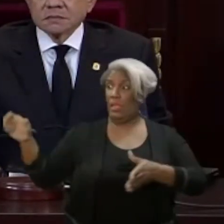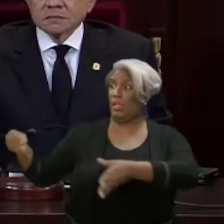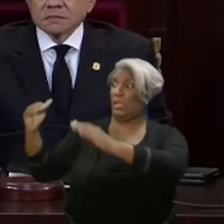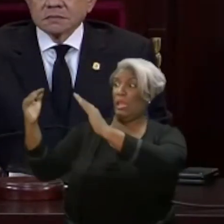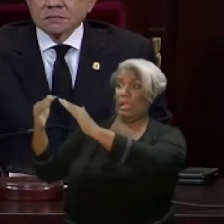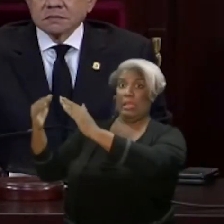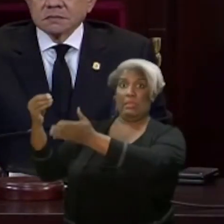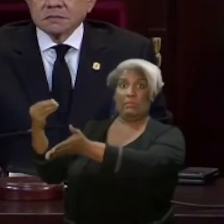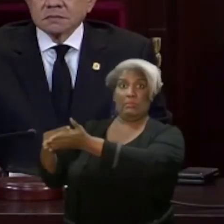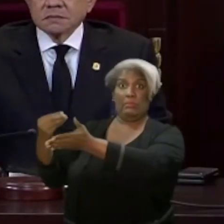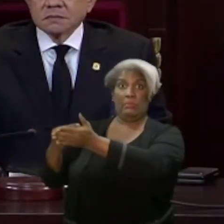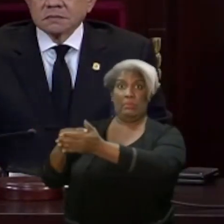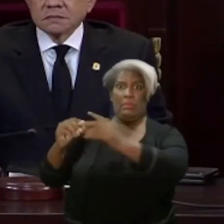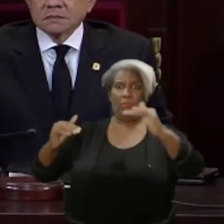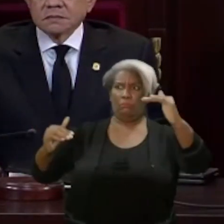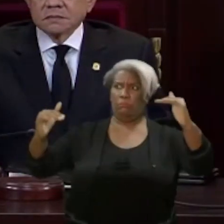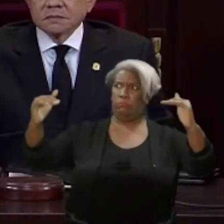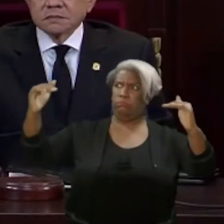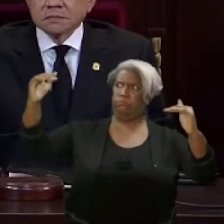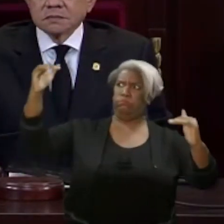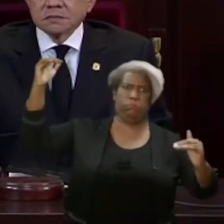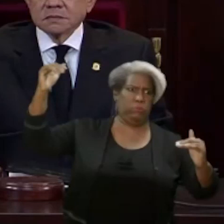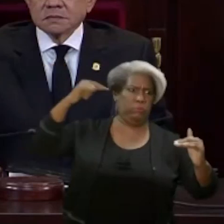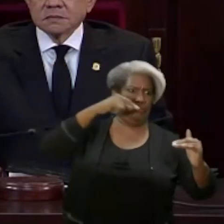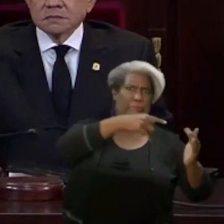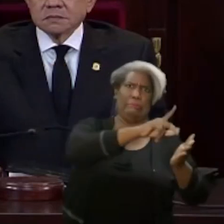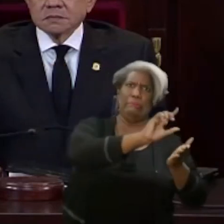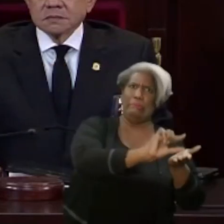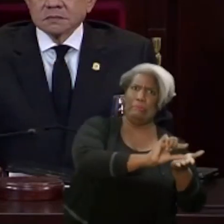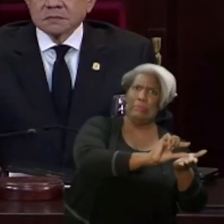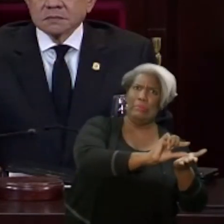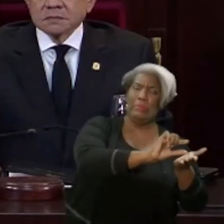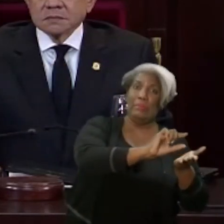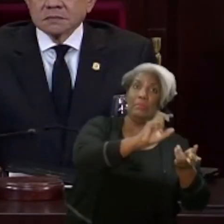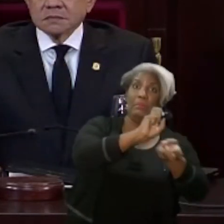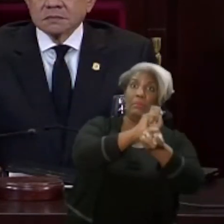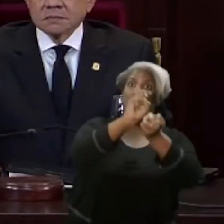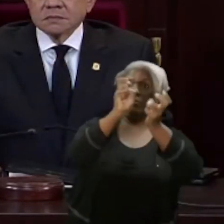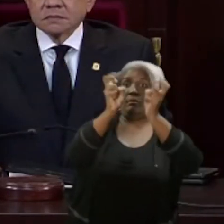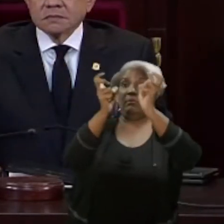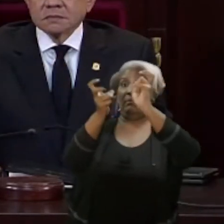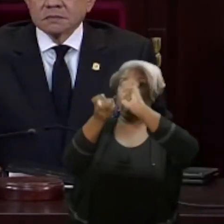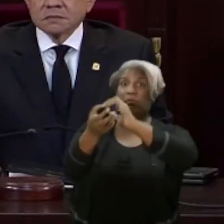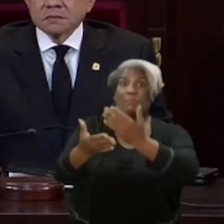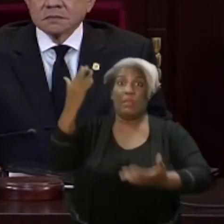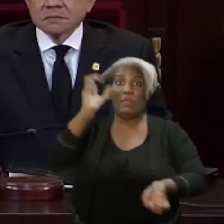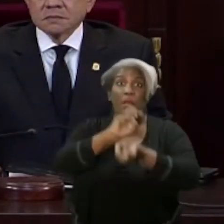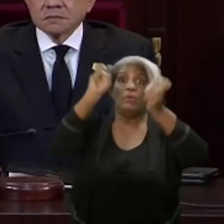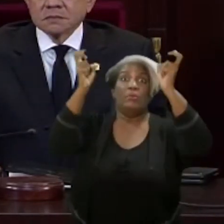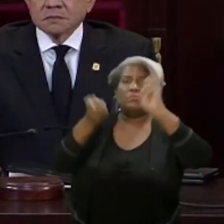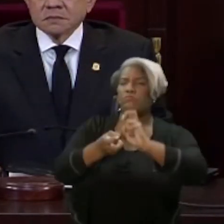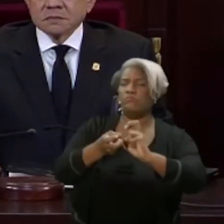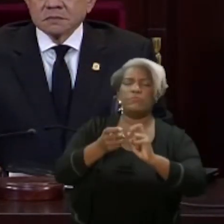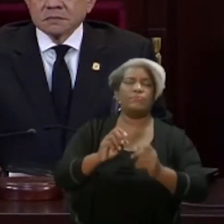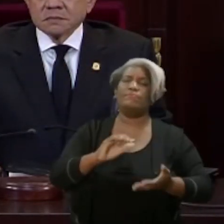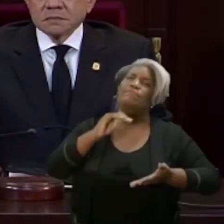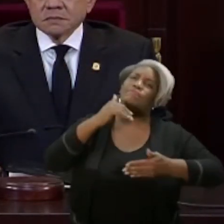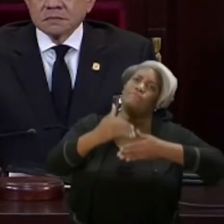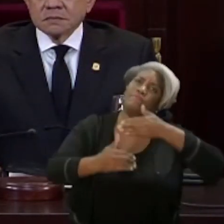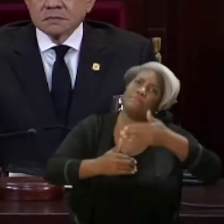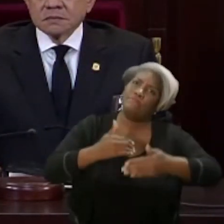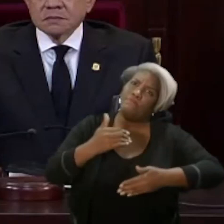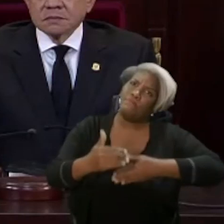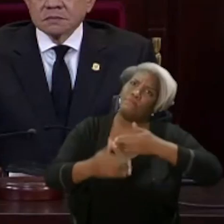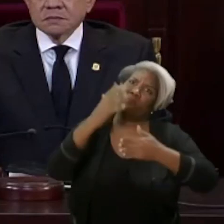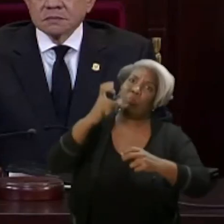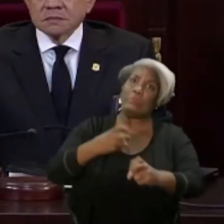básica. Sin embargo, esta situación de décadas no es fácil de revertir, y menos en las circunstancias tan complicadas que encontramos a